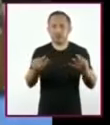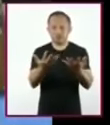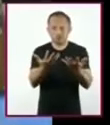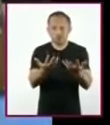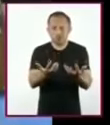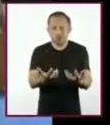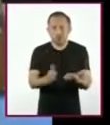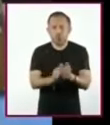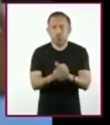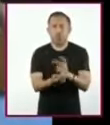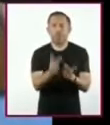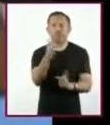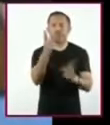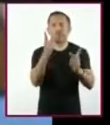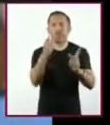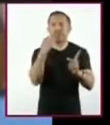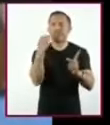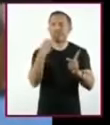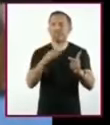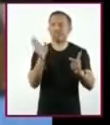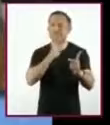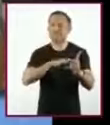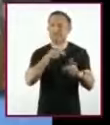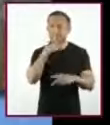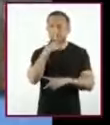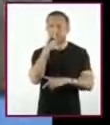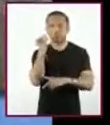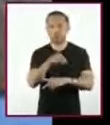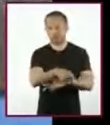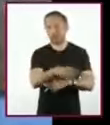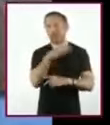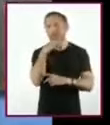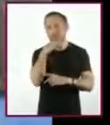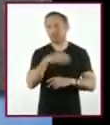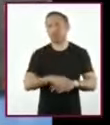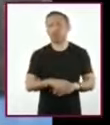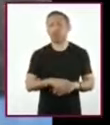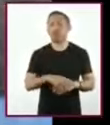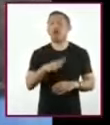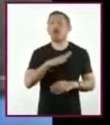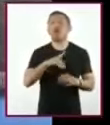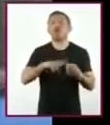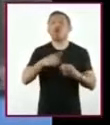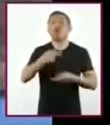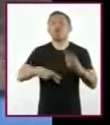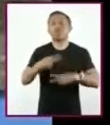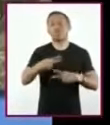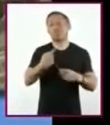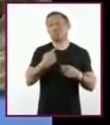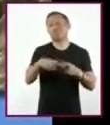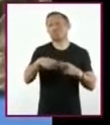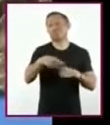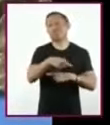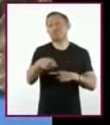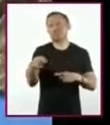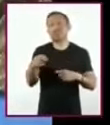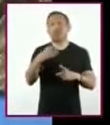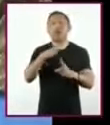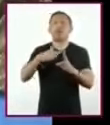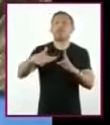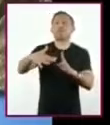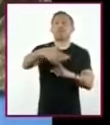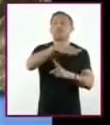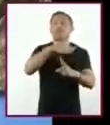Estos contaminantes tienen un origen muy, muy diverso. Hay un sinfín de sustancias que andan deambulando en el medio